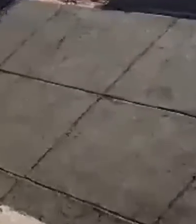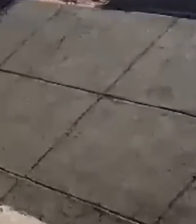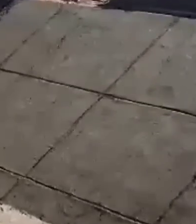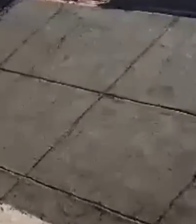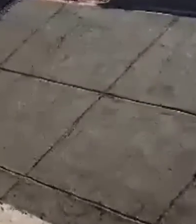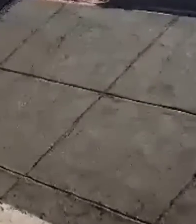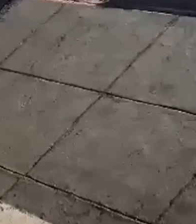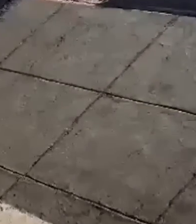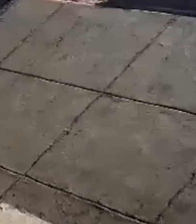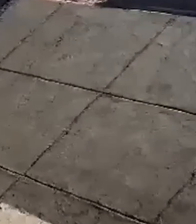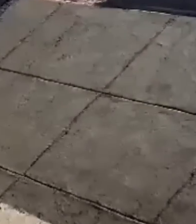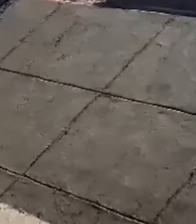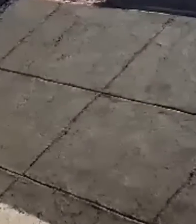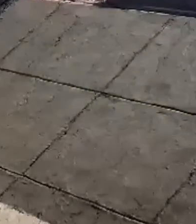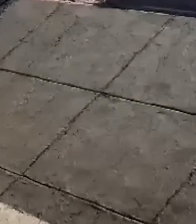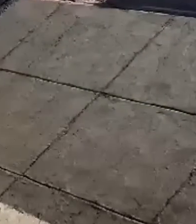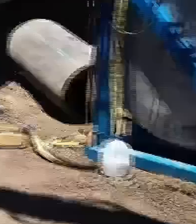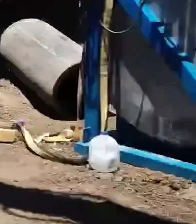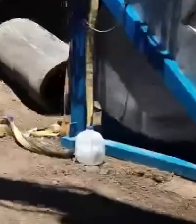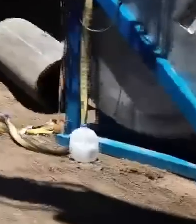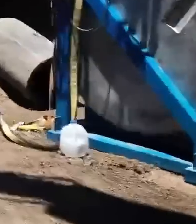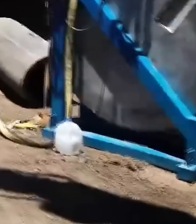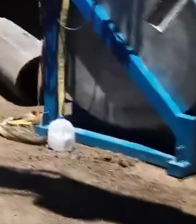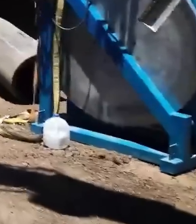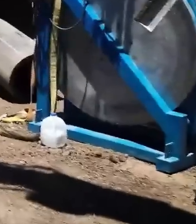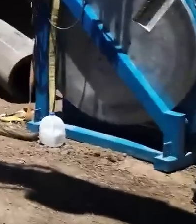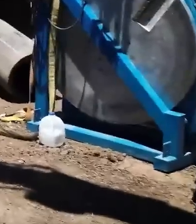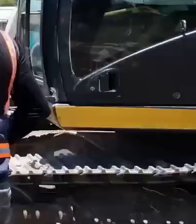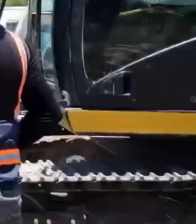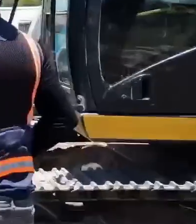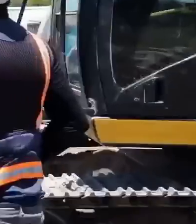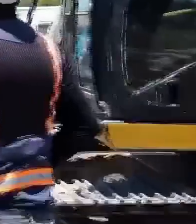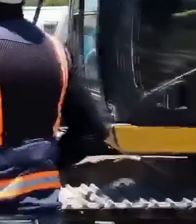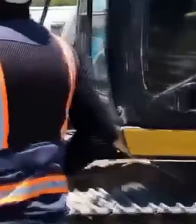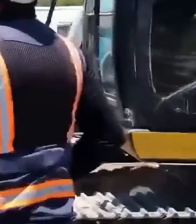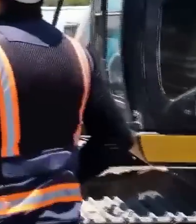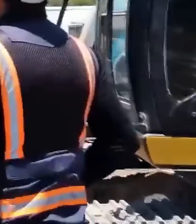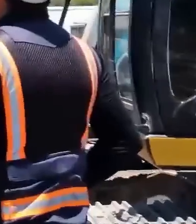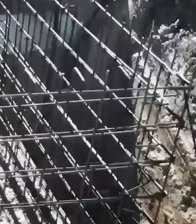obras, que estarán concluidas en 2023, se han generado en total